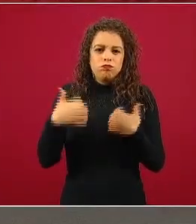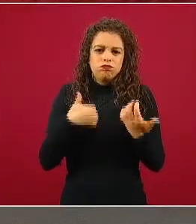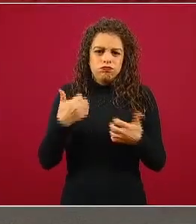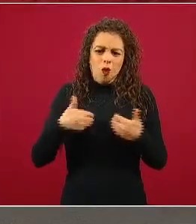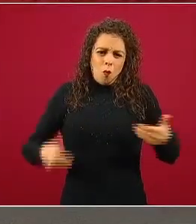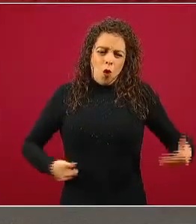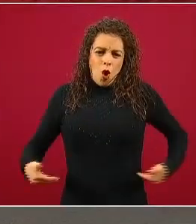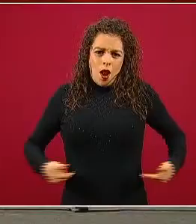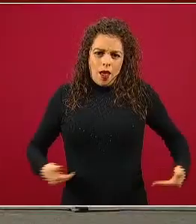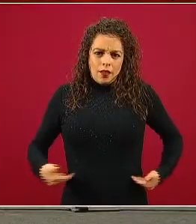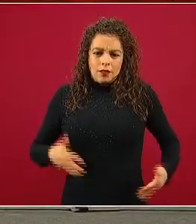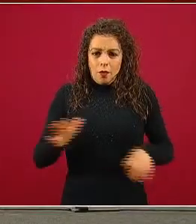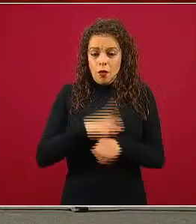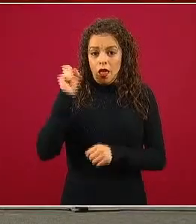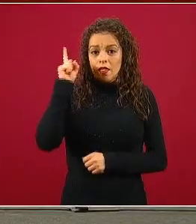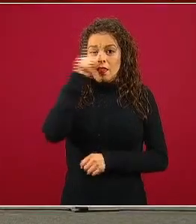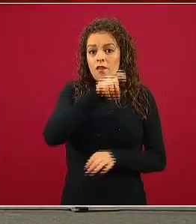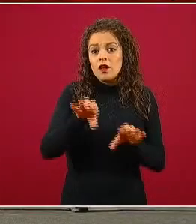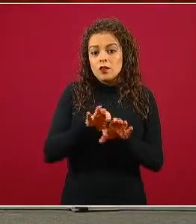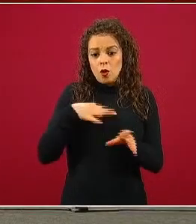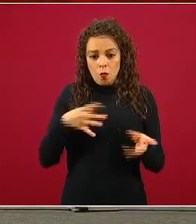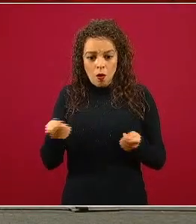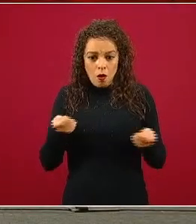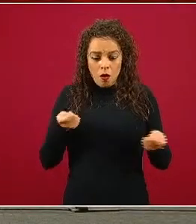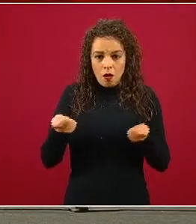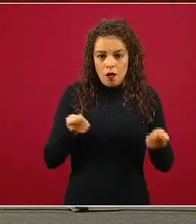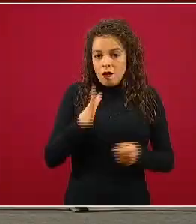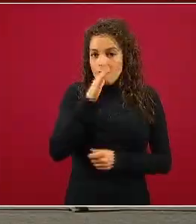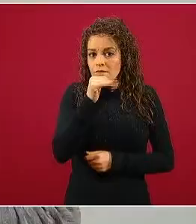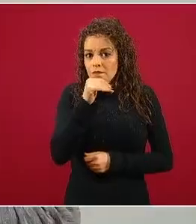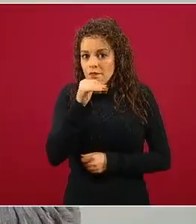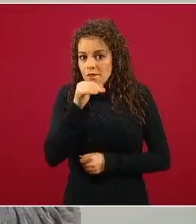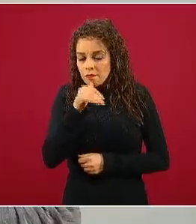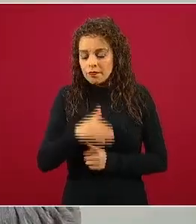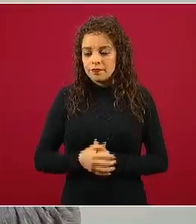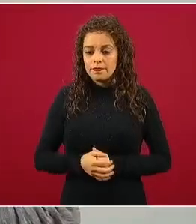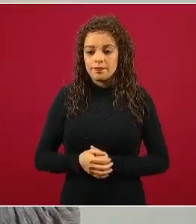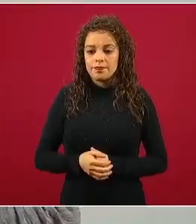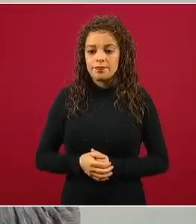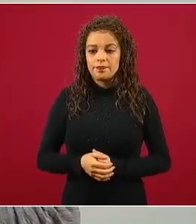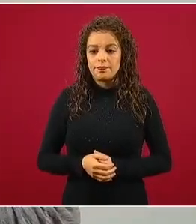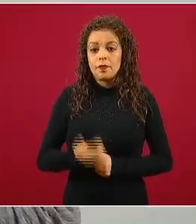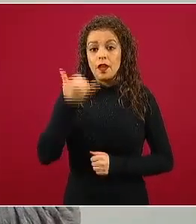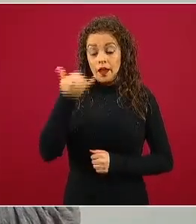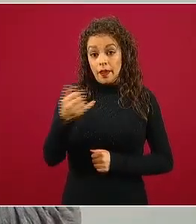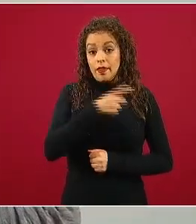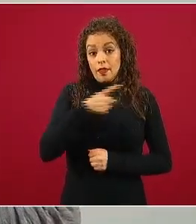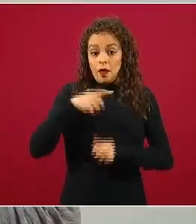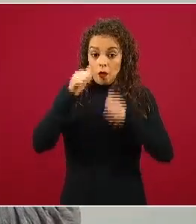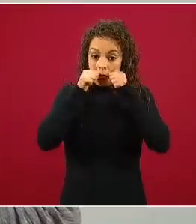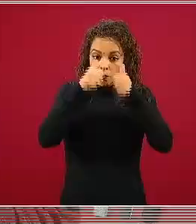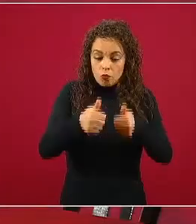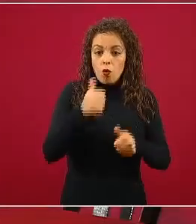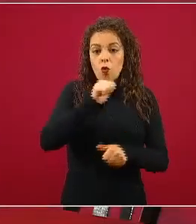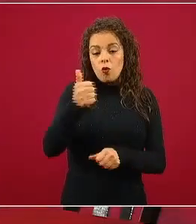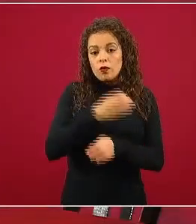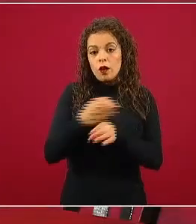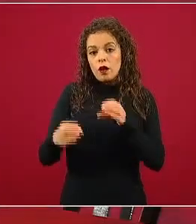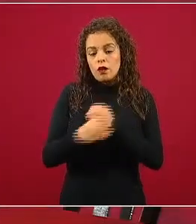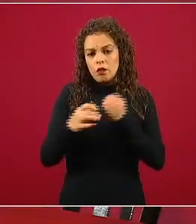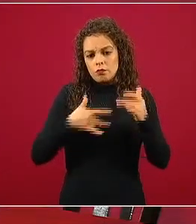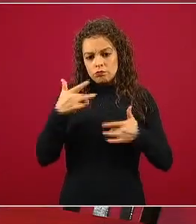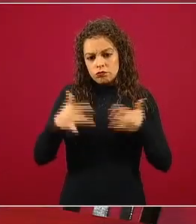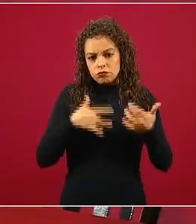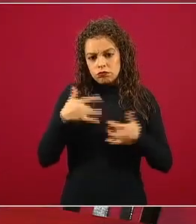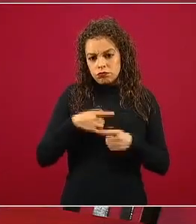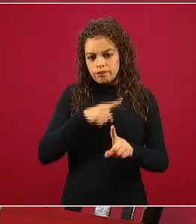son difíciles de sobrellevar. Algo que podemos recomendar, además de poner atención a qué otros síntomas de ansiedad se pueden estar